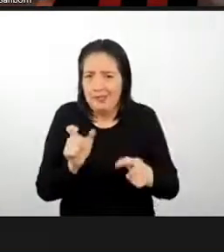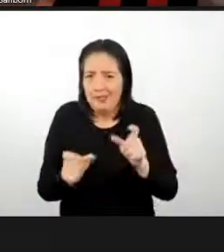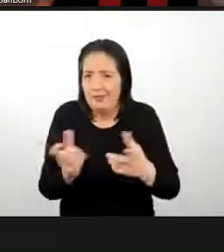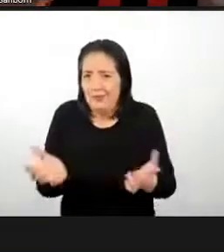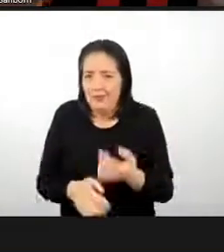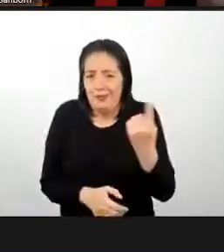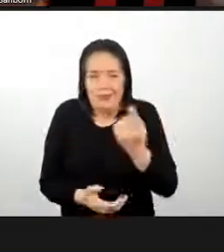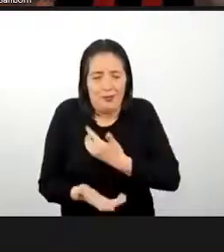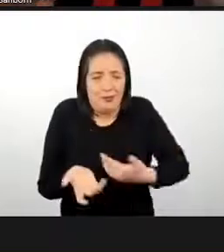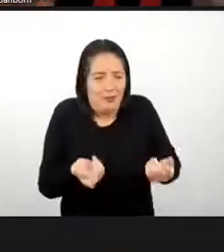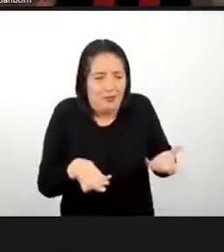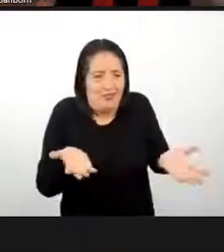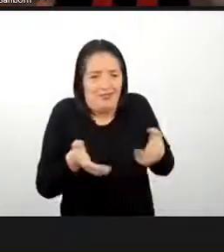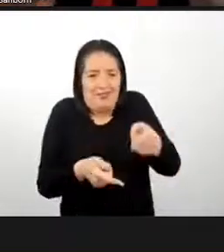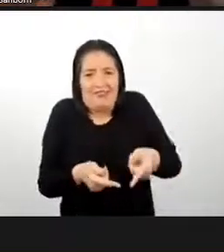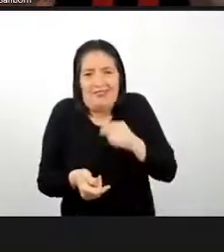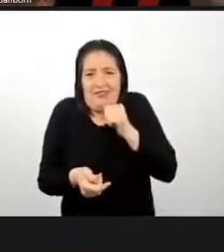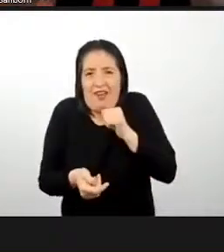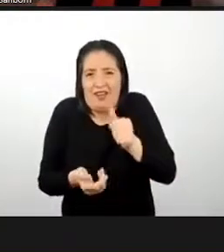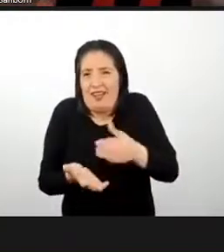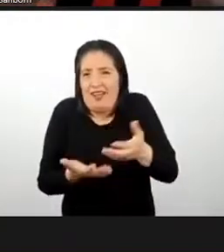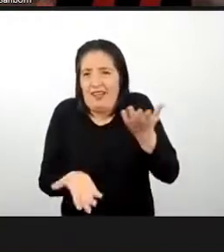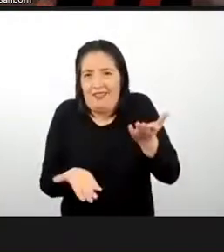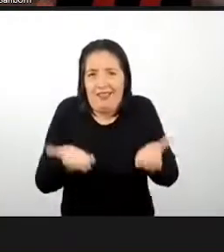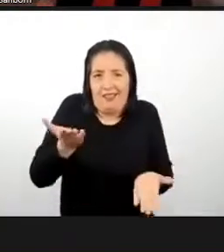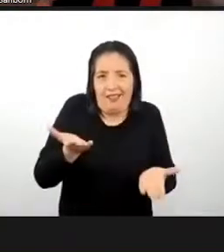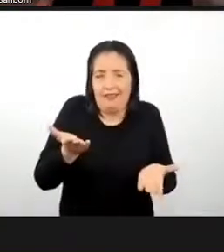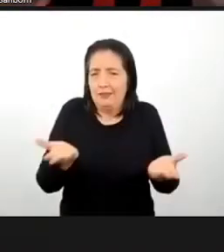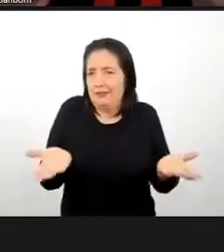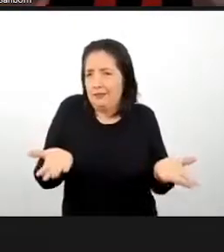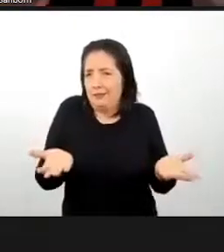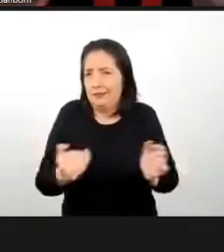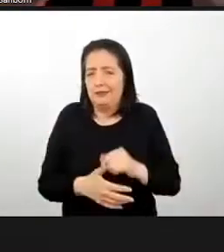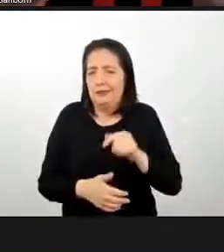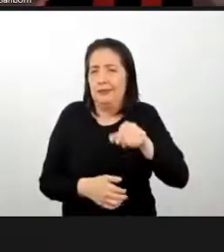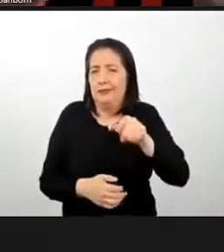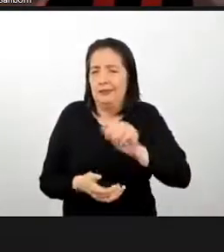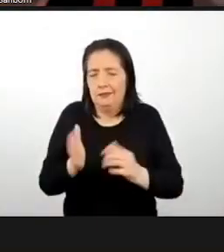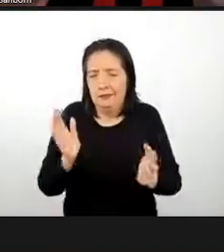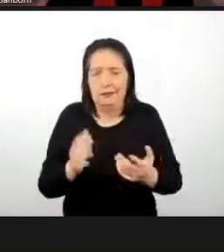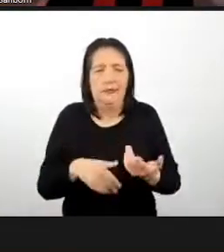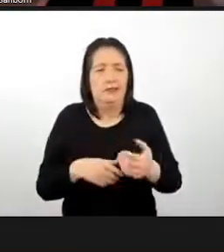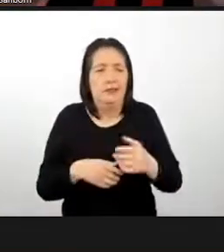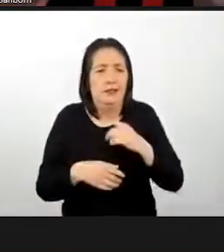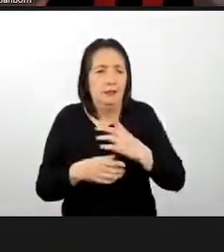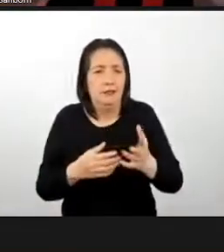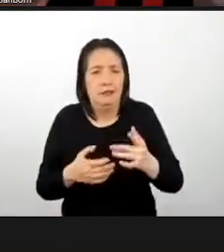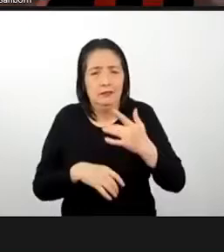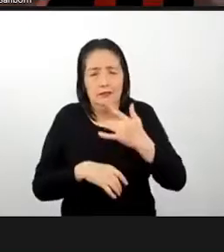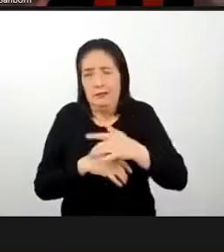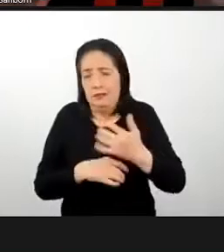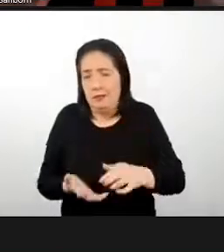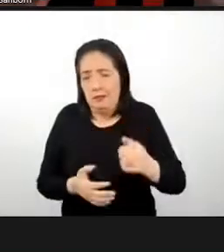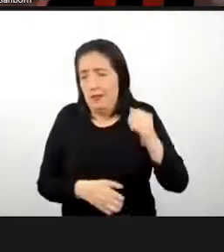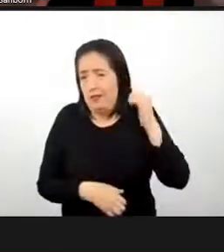de los estados, pues esto se queda cojo, ¿no? Y sigue siendo una gran laguna de los derechos humanos, los deberes de las personas, no solamente